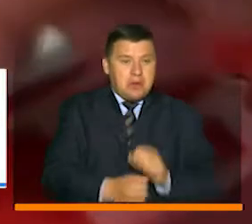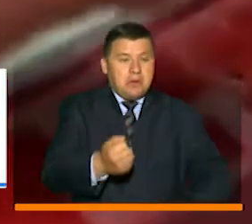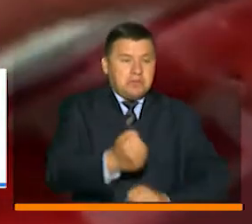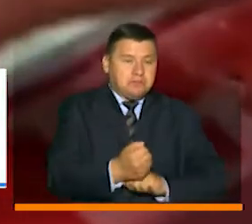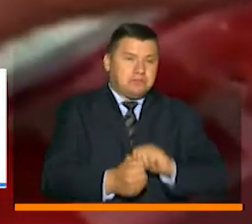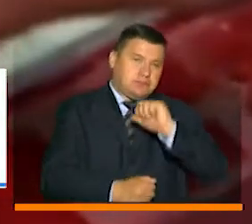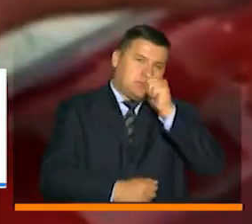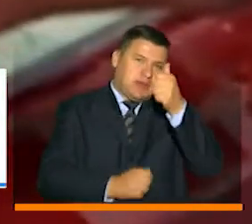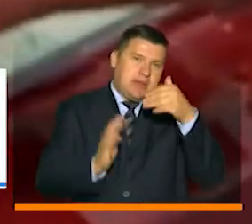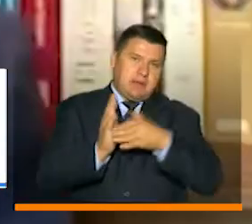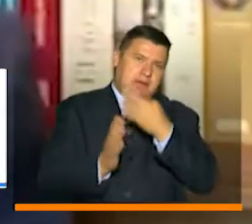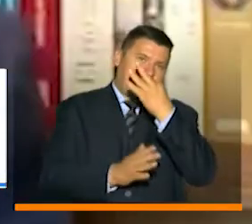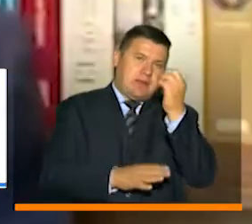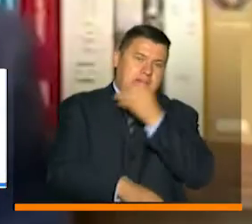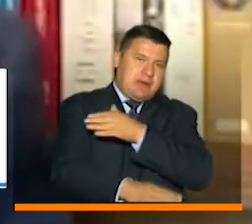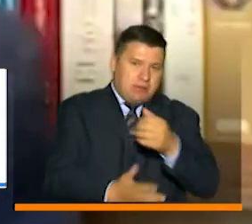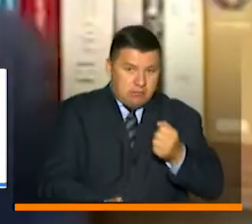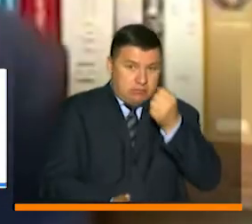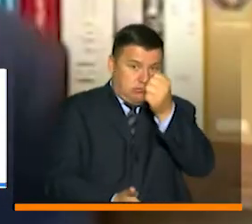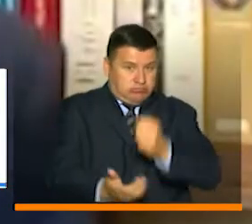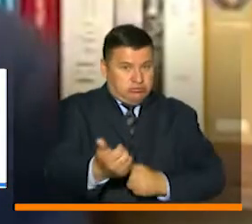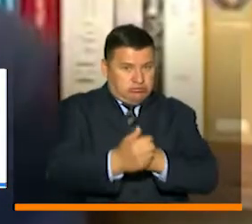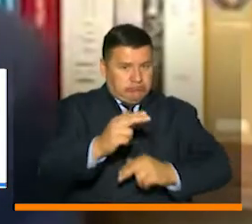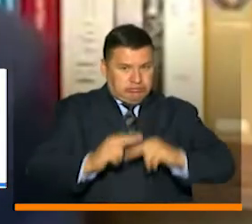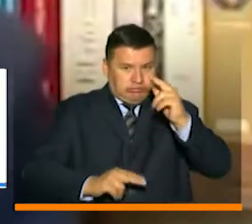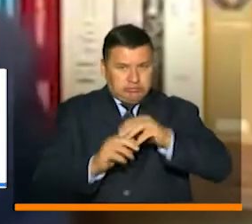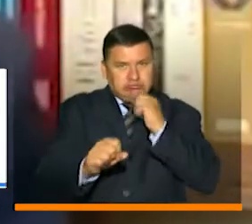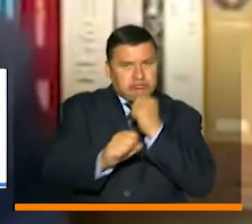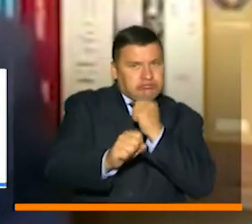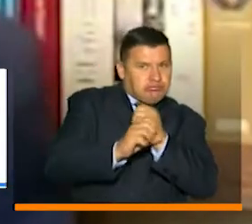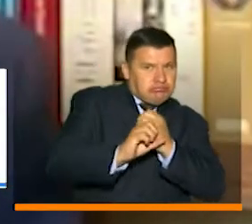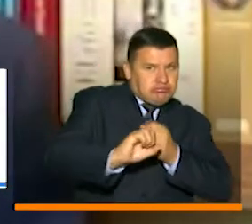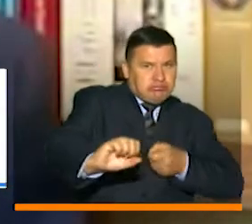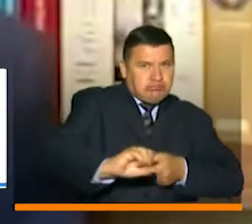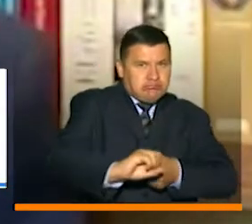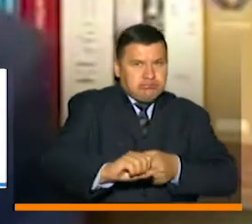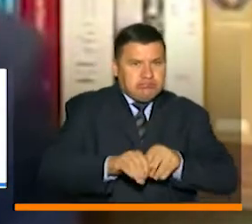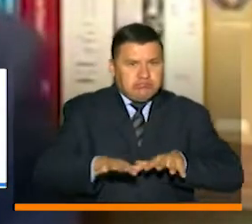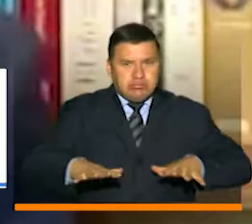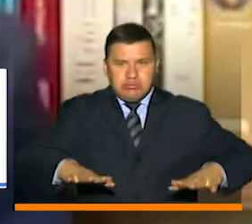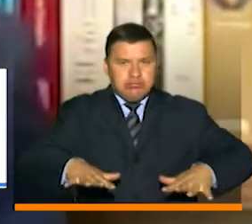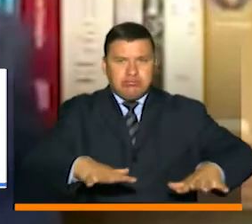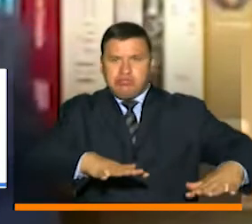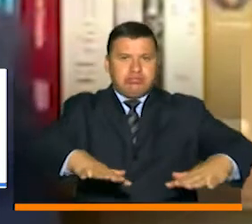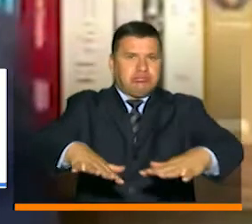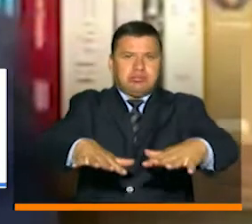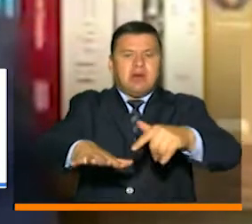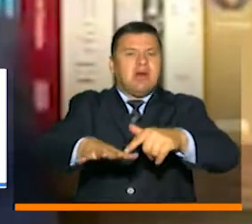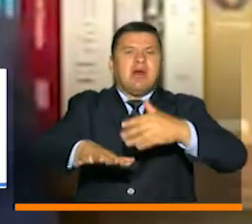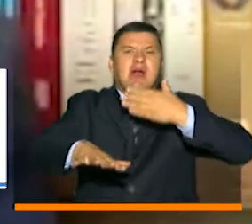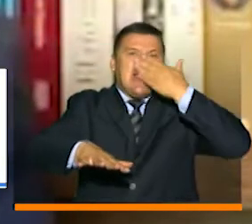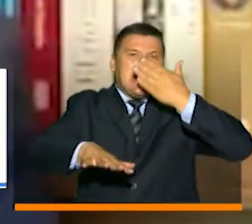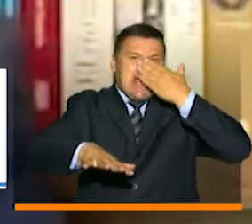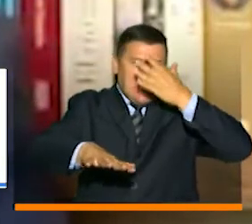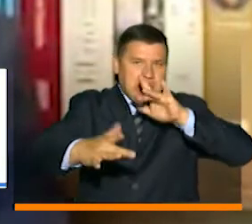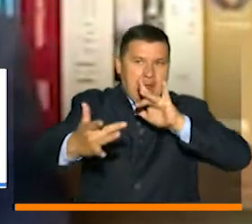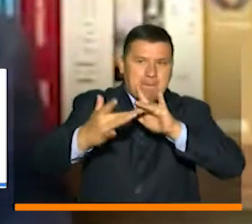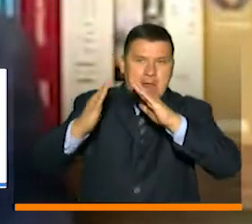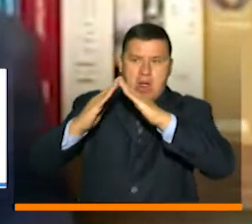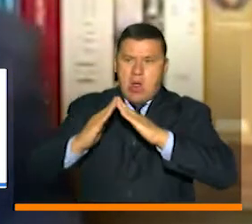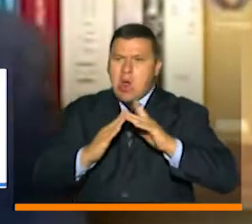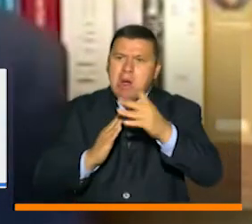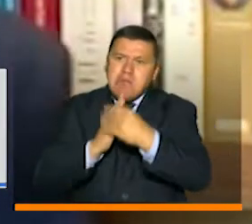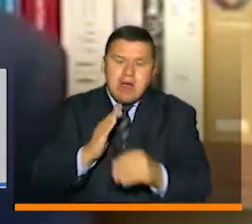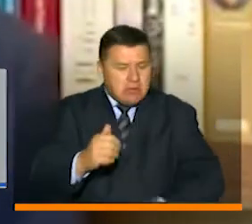de 10.300 millones para construir la infraestructura de redes de distribución y las conexiones que estos